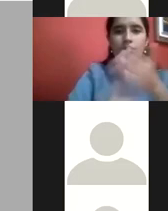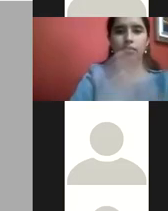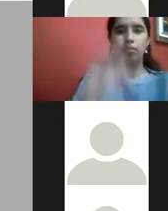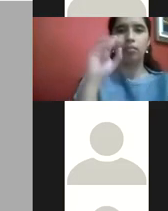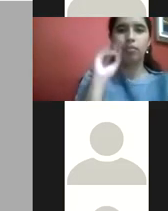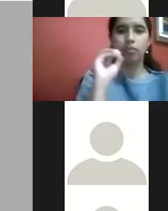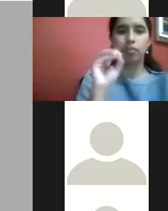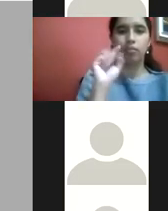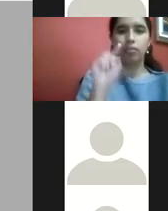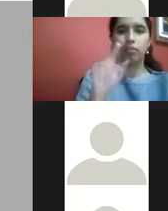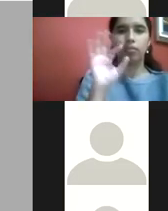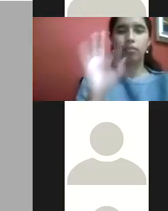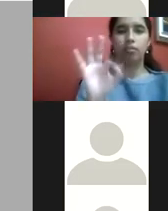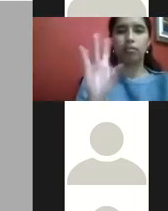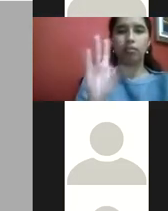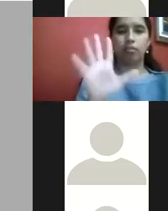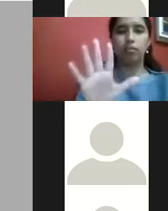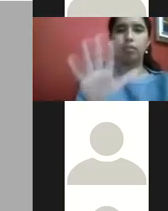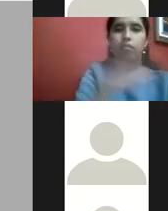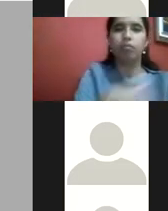es el valor del área.